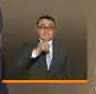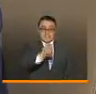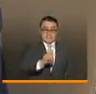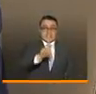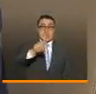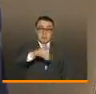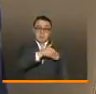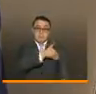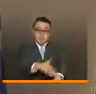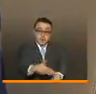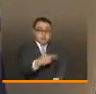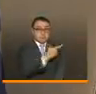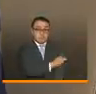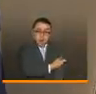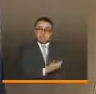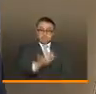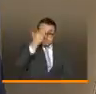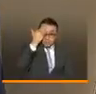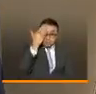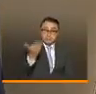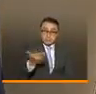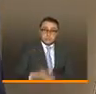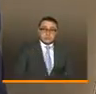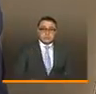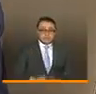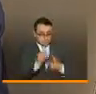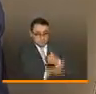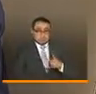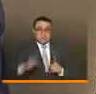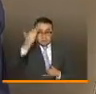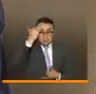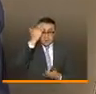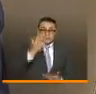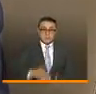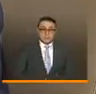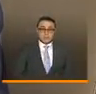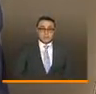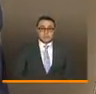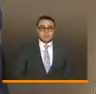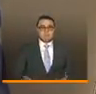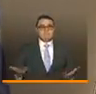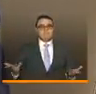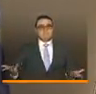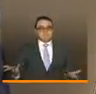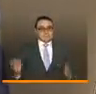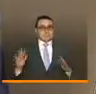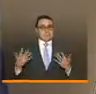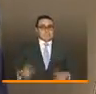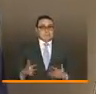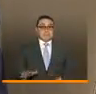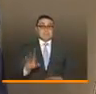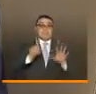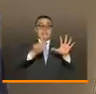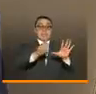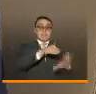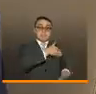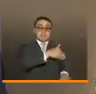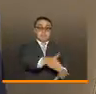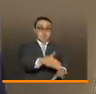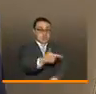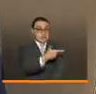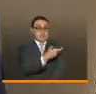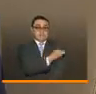61 millones de dosis en todo Colombia? Esto son cerca de 6 millones de